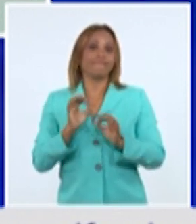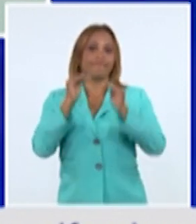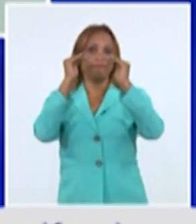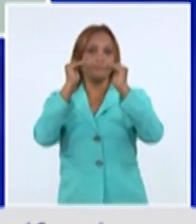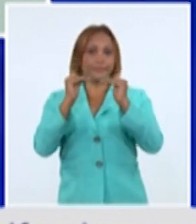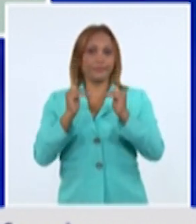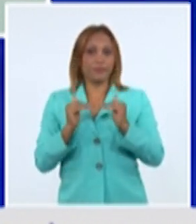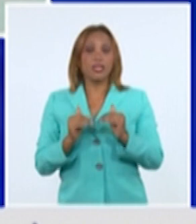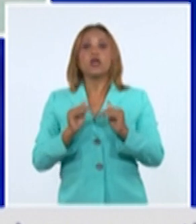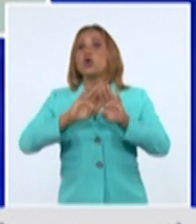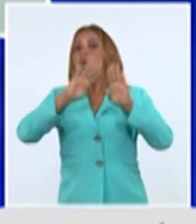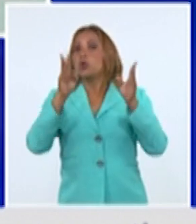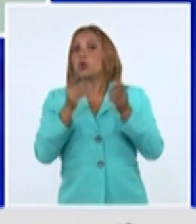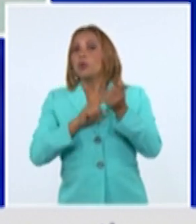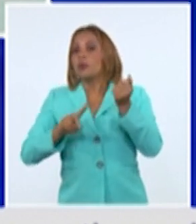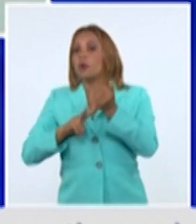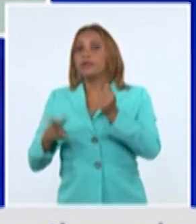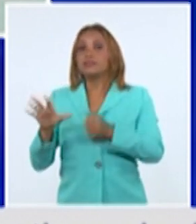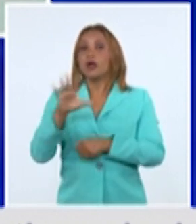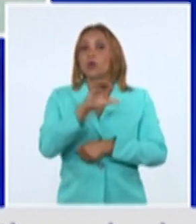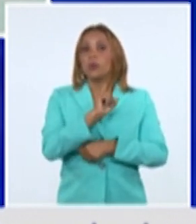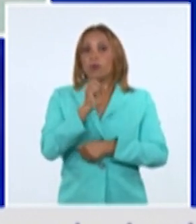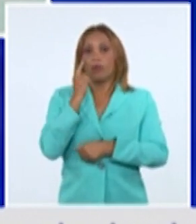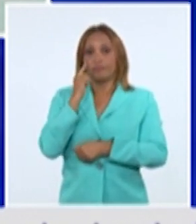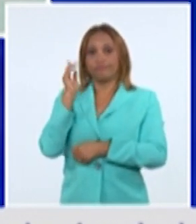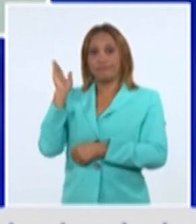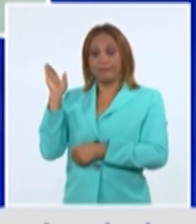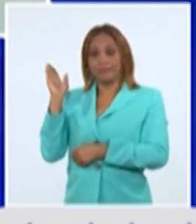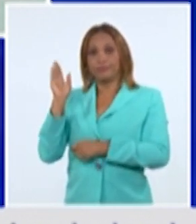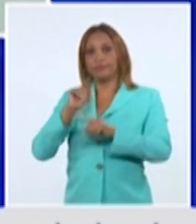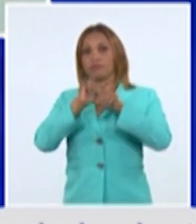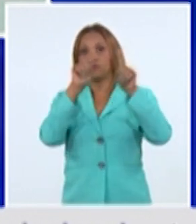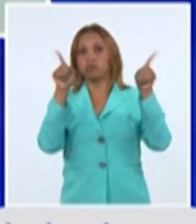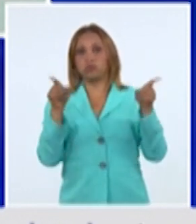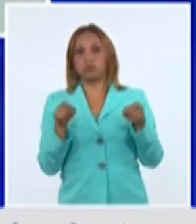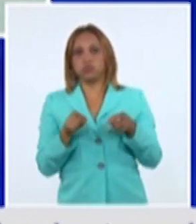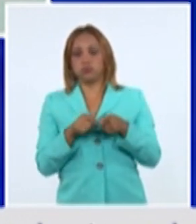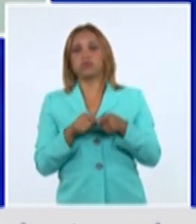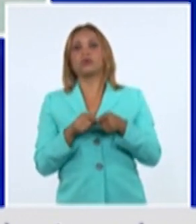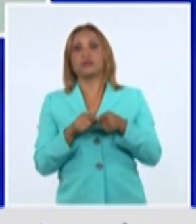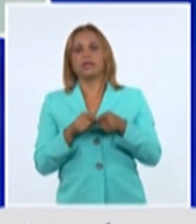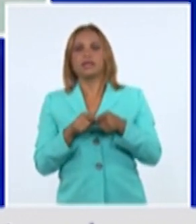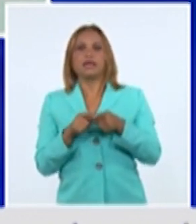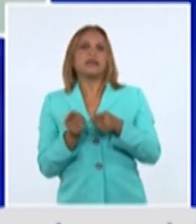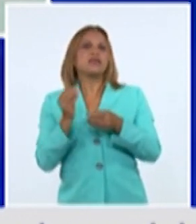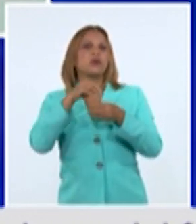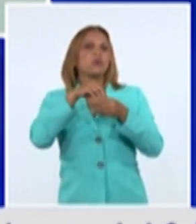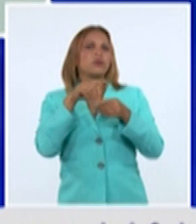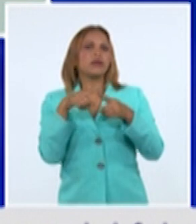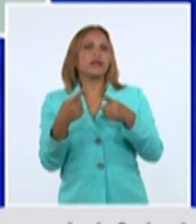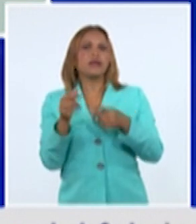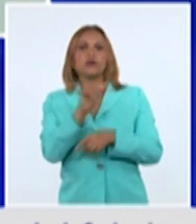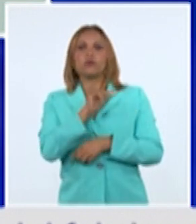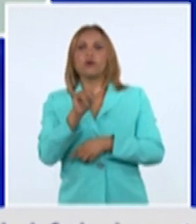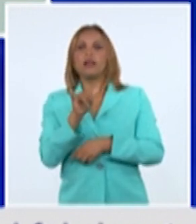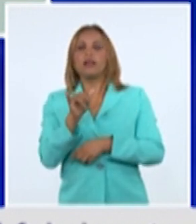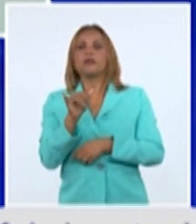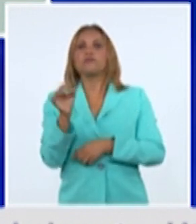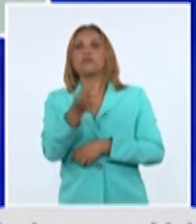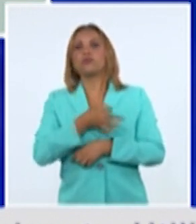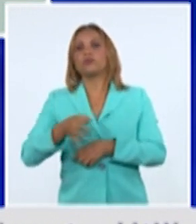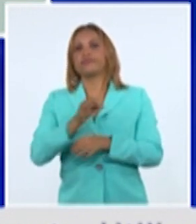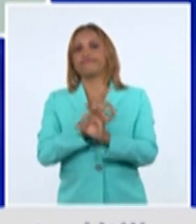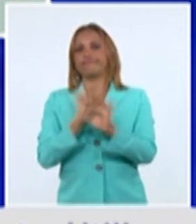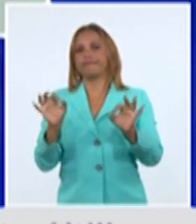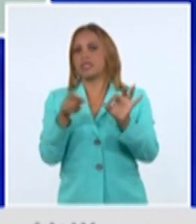todas las provincias representadas en el estudio de las muestras en el día de ayer, incluyendo el municipio especial